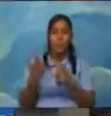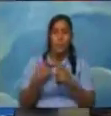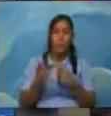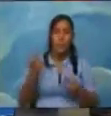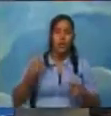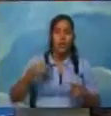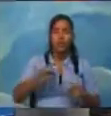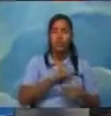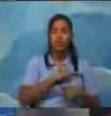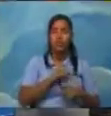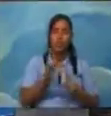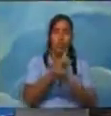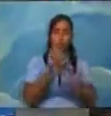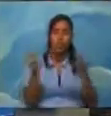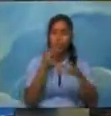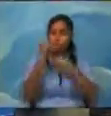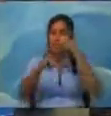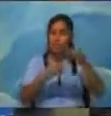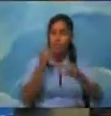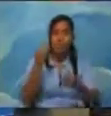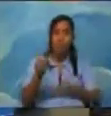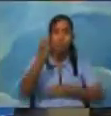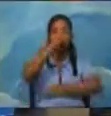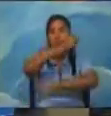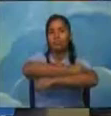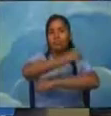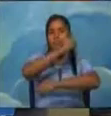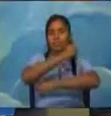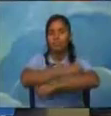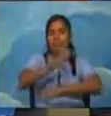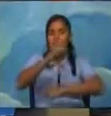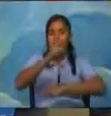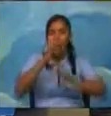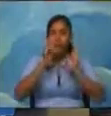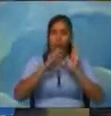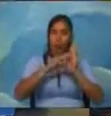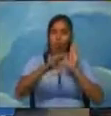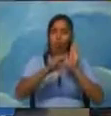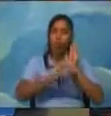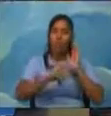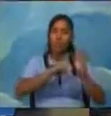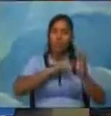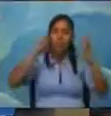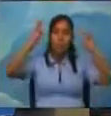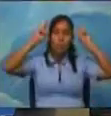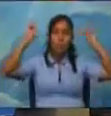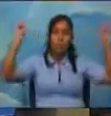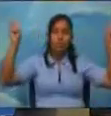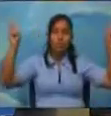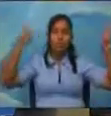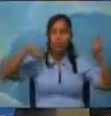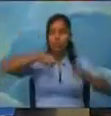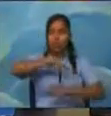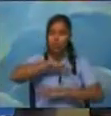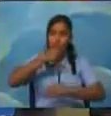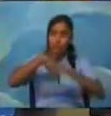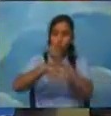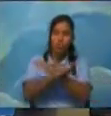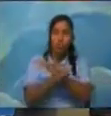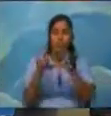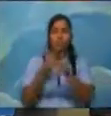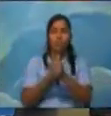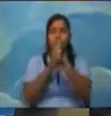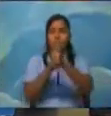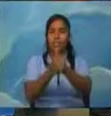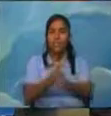no hicimos caso a la orden de Moisés. Nosotros nos fuimos detrás de los